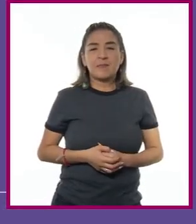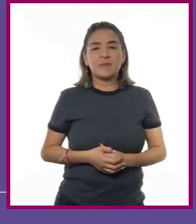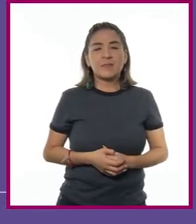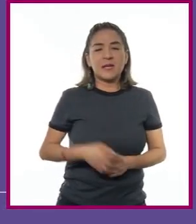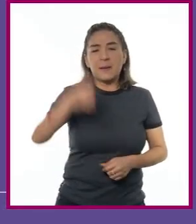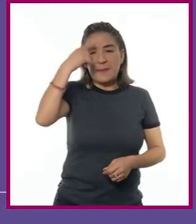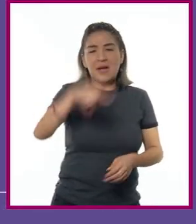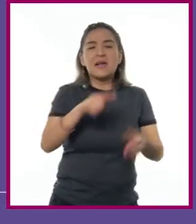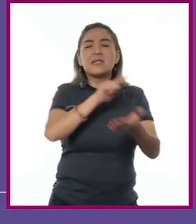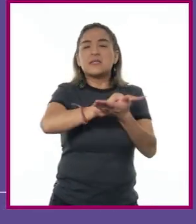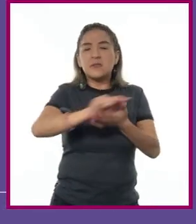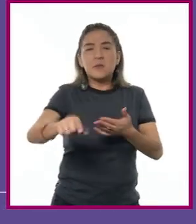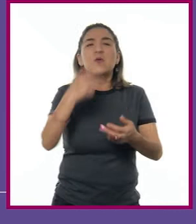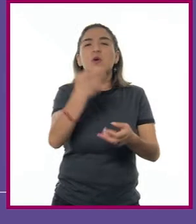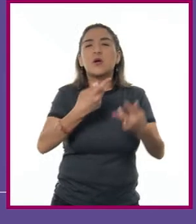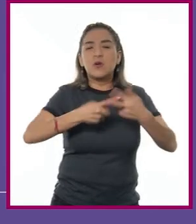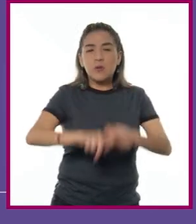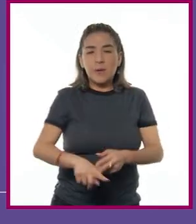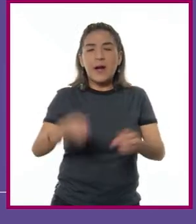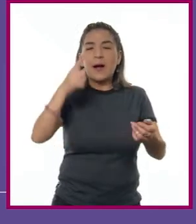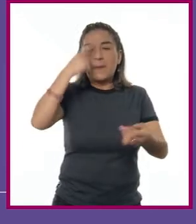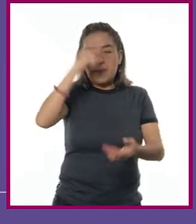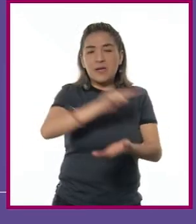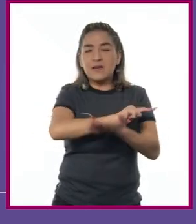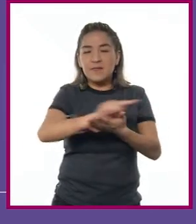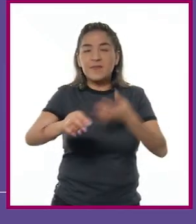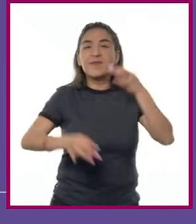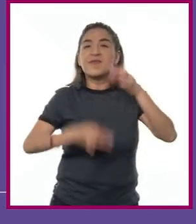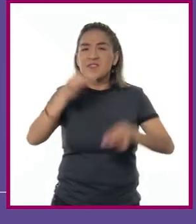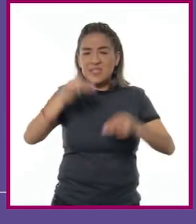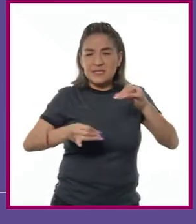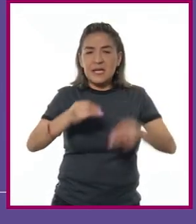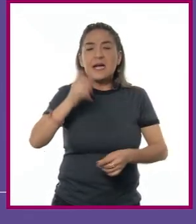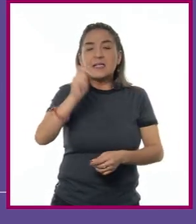la Transparencia Fiscal busca encontrar y compartir